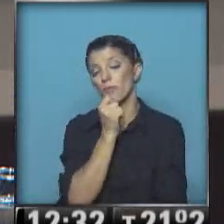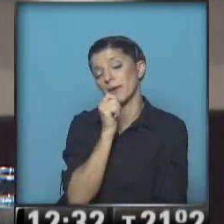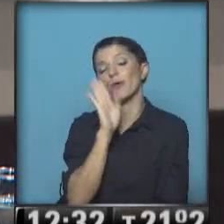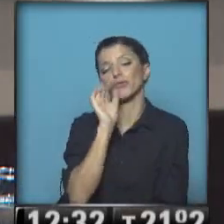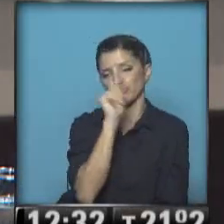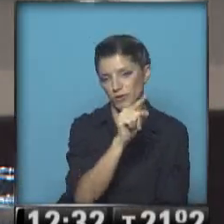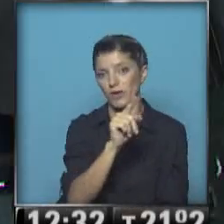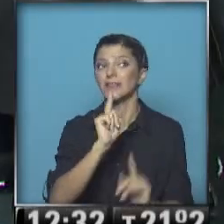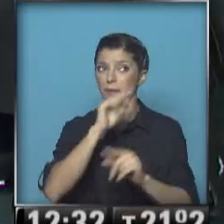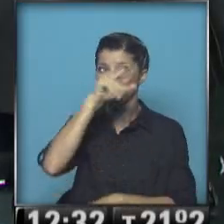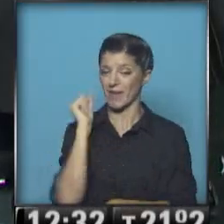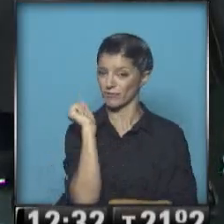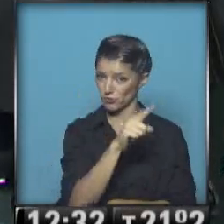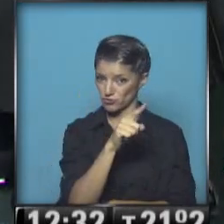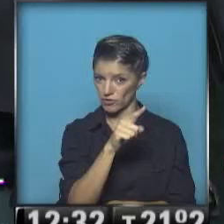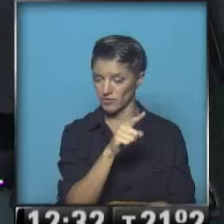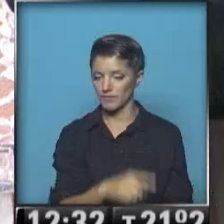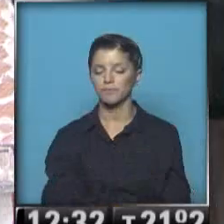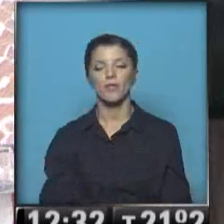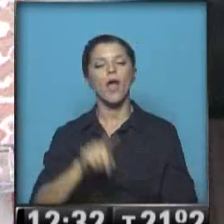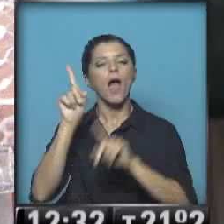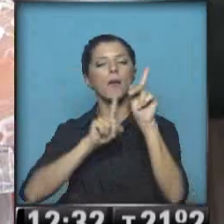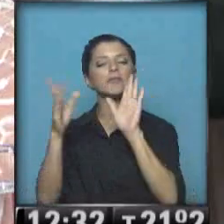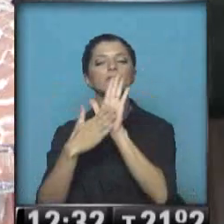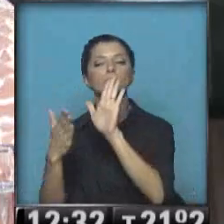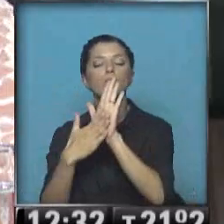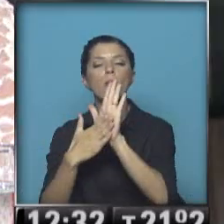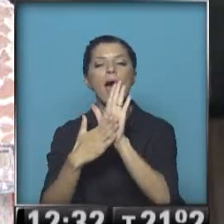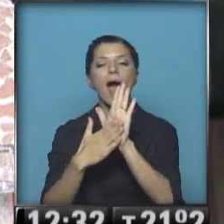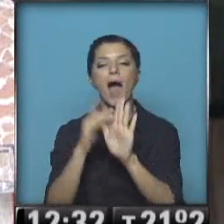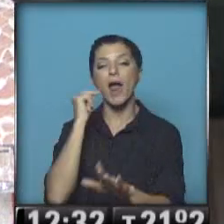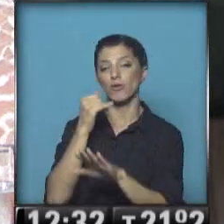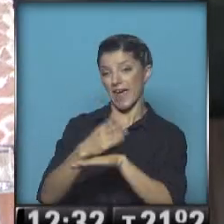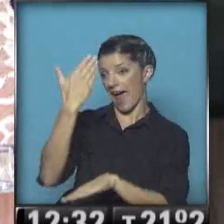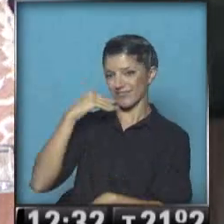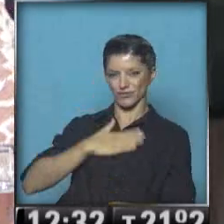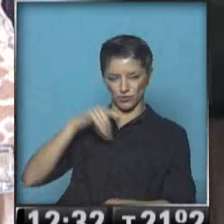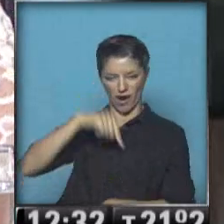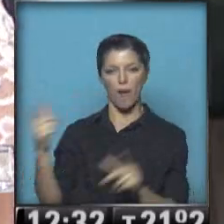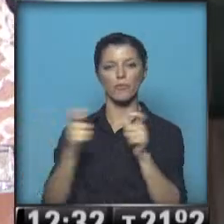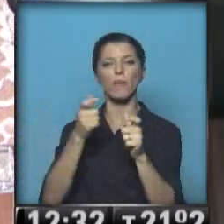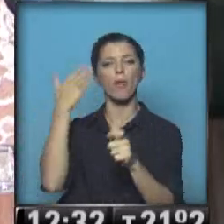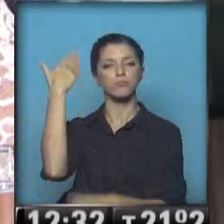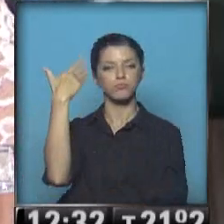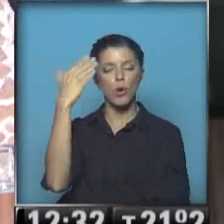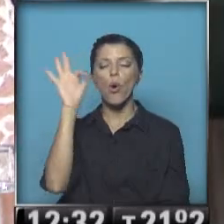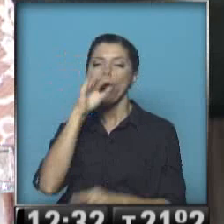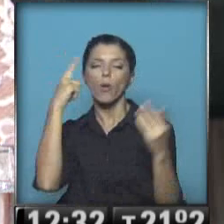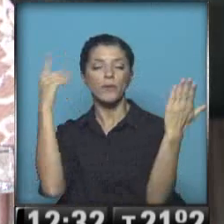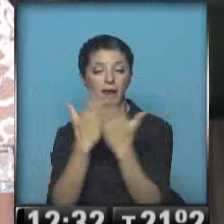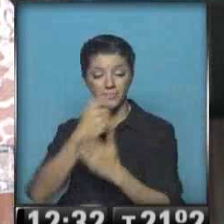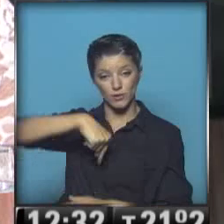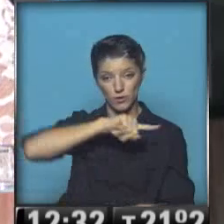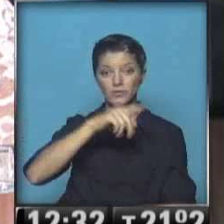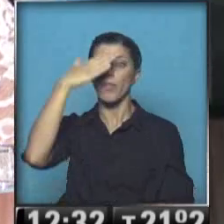Unidos y planifican y muchas veces se comprueba aquello que nosotros dijimos en algún programa o que hacamos algún análisis